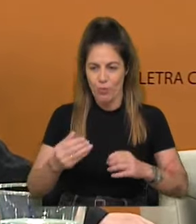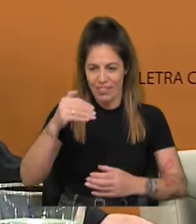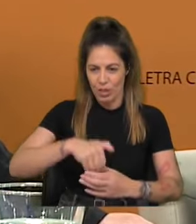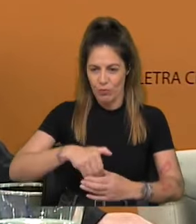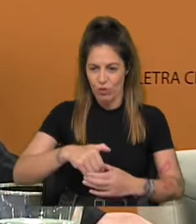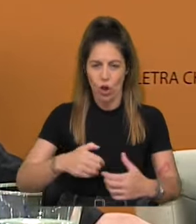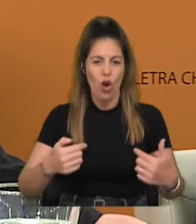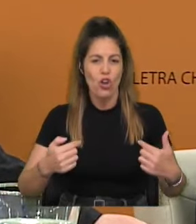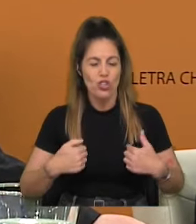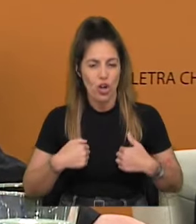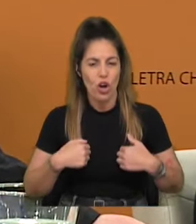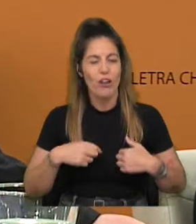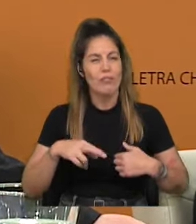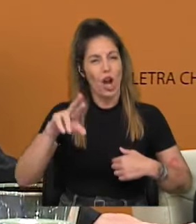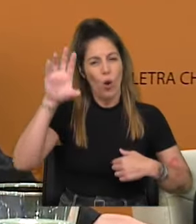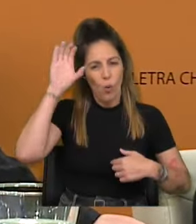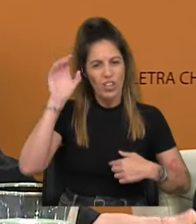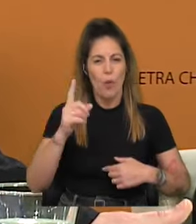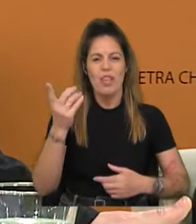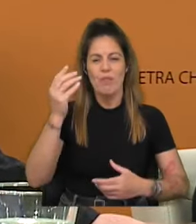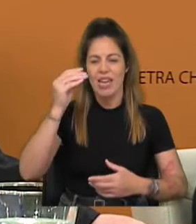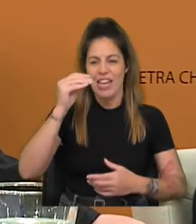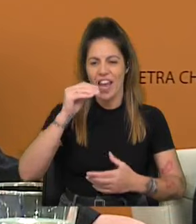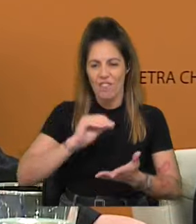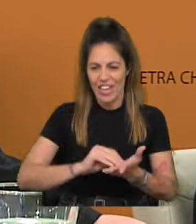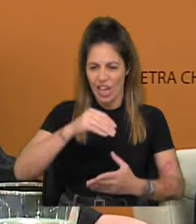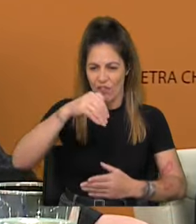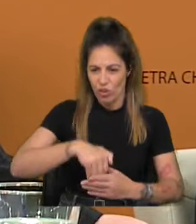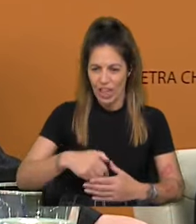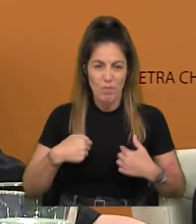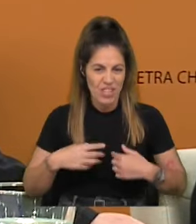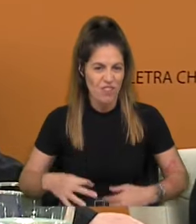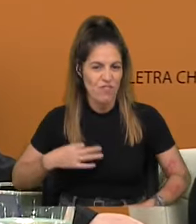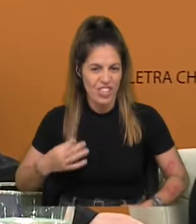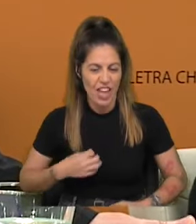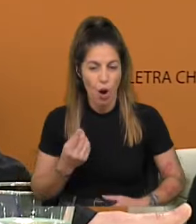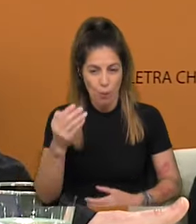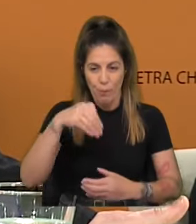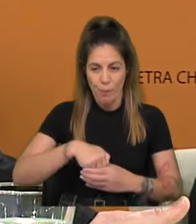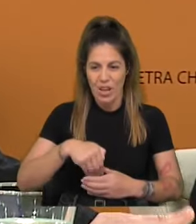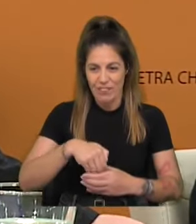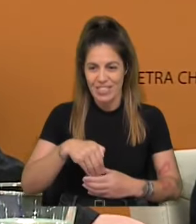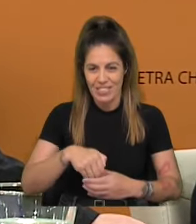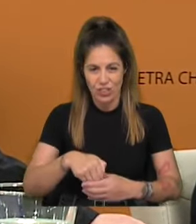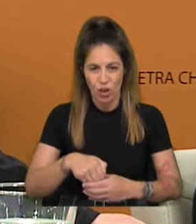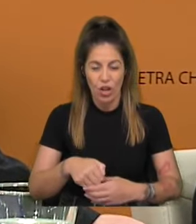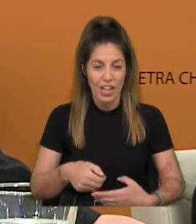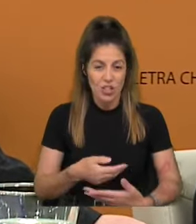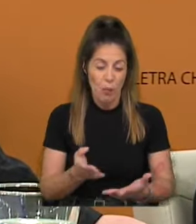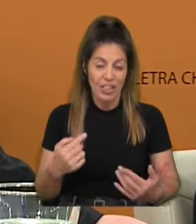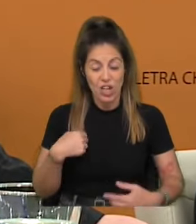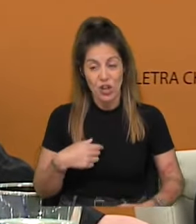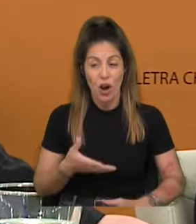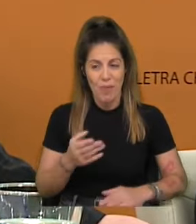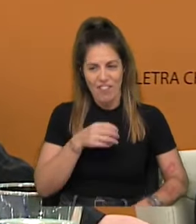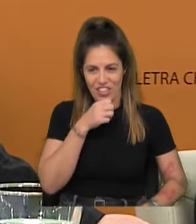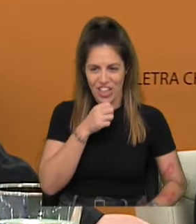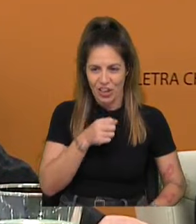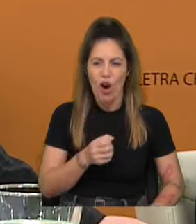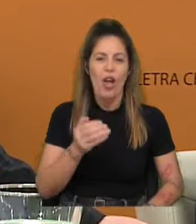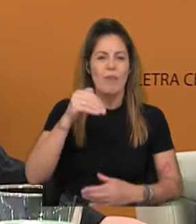toca a mí recordar que la primera vez que voté en mi vida fue un plebiscito demuestra que debo ser el más veterano de acá porque fue el